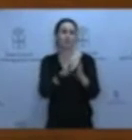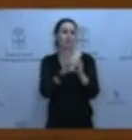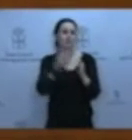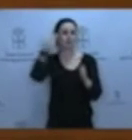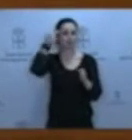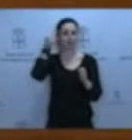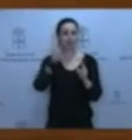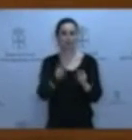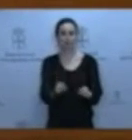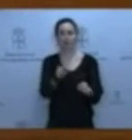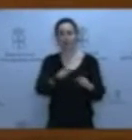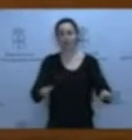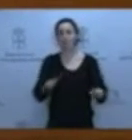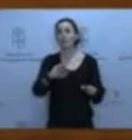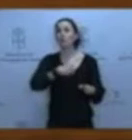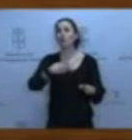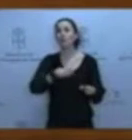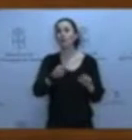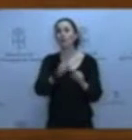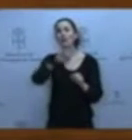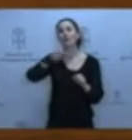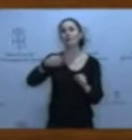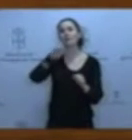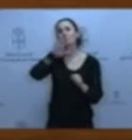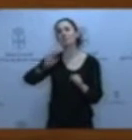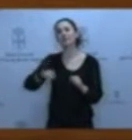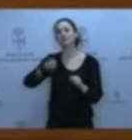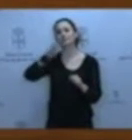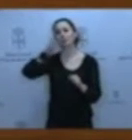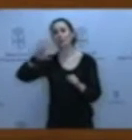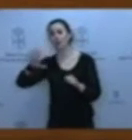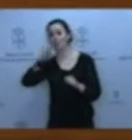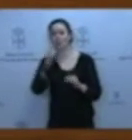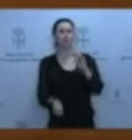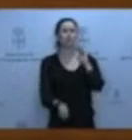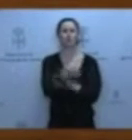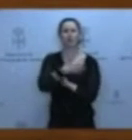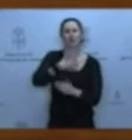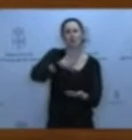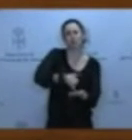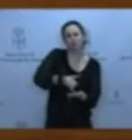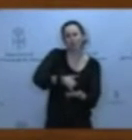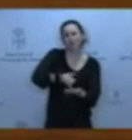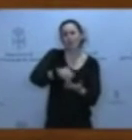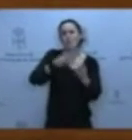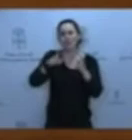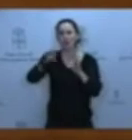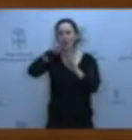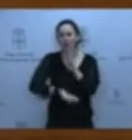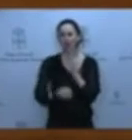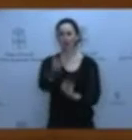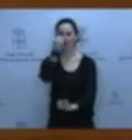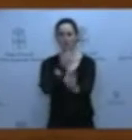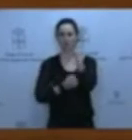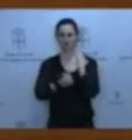se puede seguir los dictados de Garitano y del IBEX 35 que provocan mayor precariedad, que provocan peores condiciones económicas, que